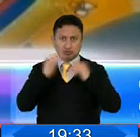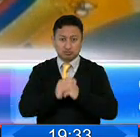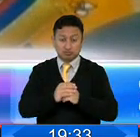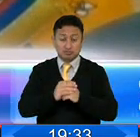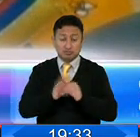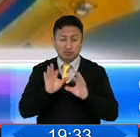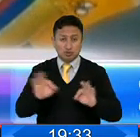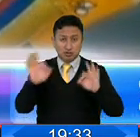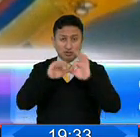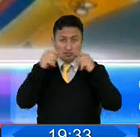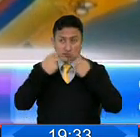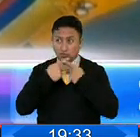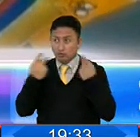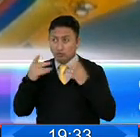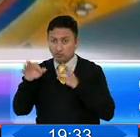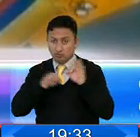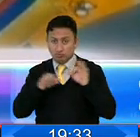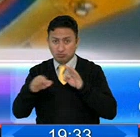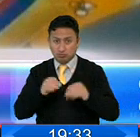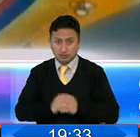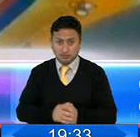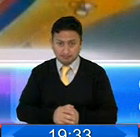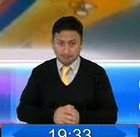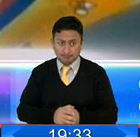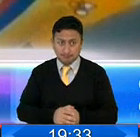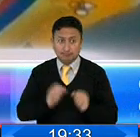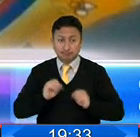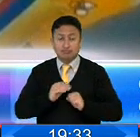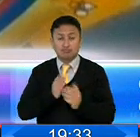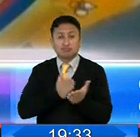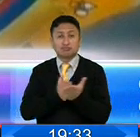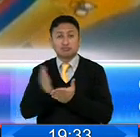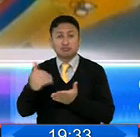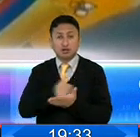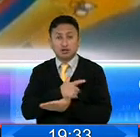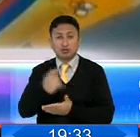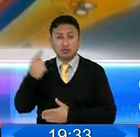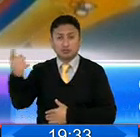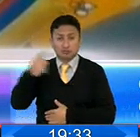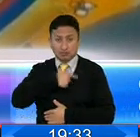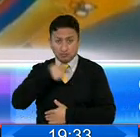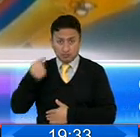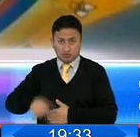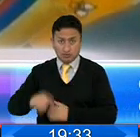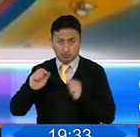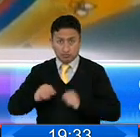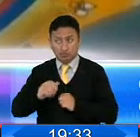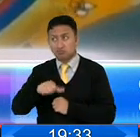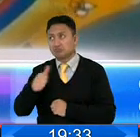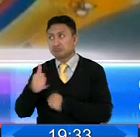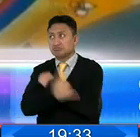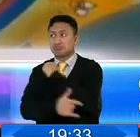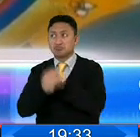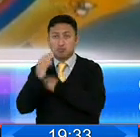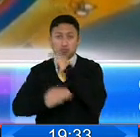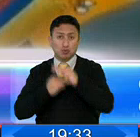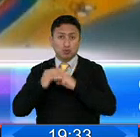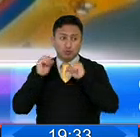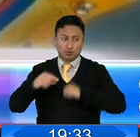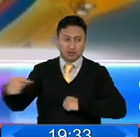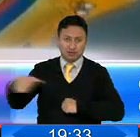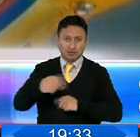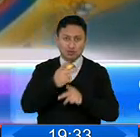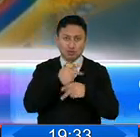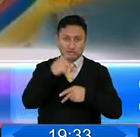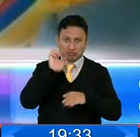aclarado públicamente en términos de que el acceso al mercado en la China y en otras partes del mundo vean que está garantizado